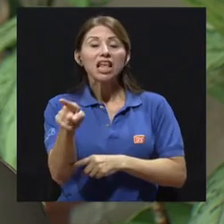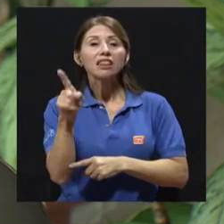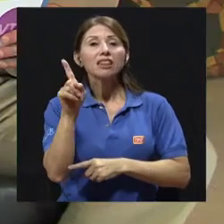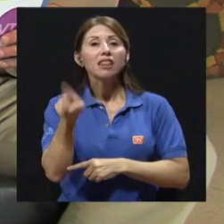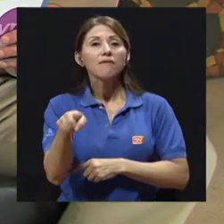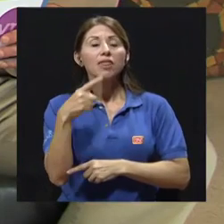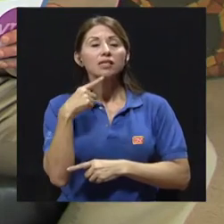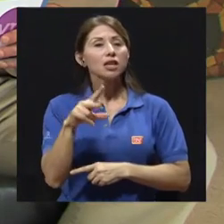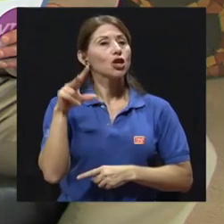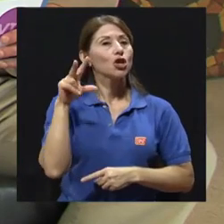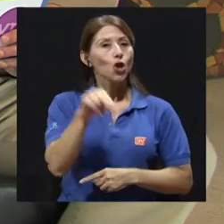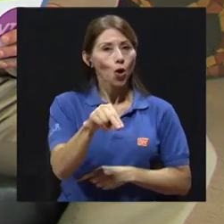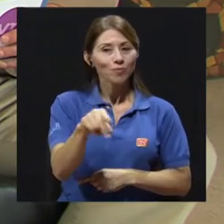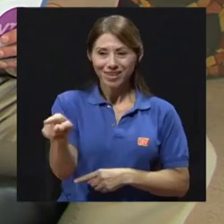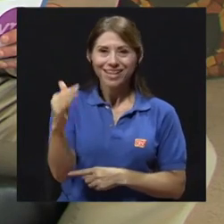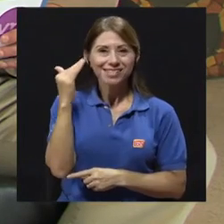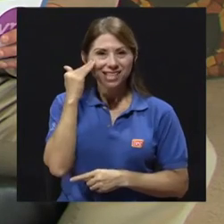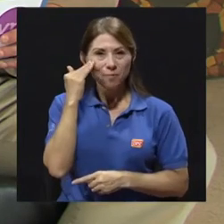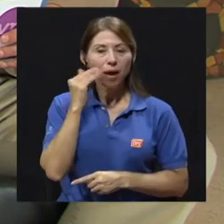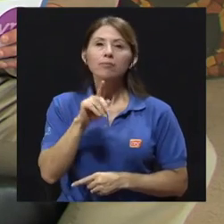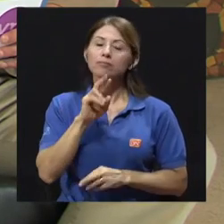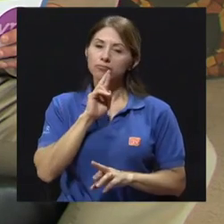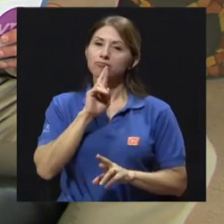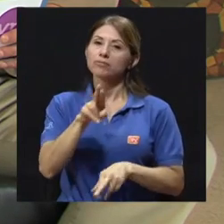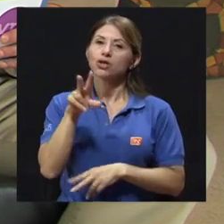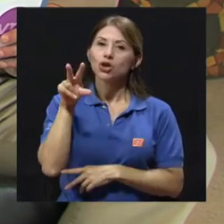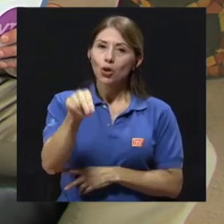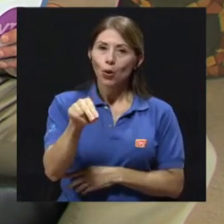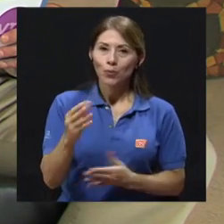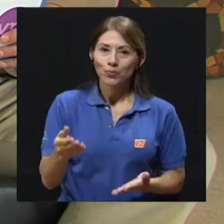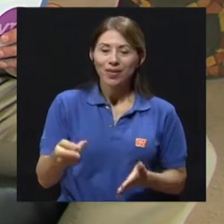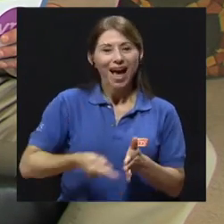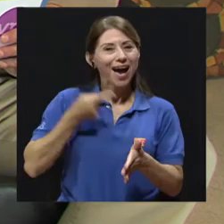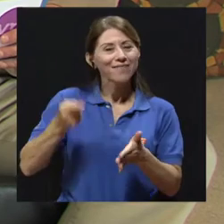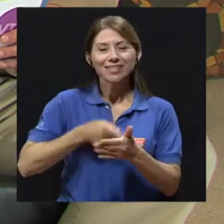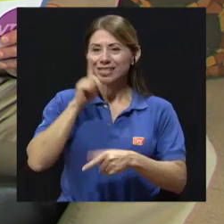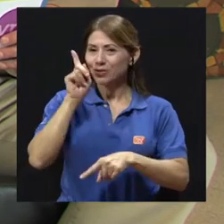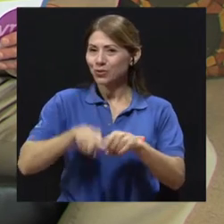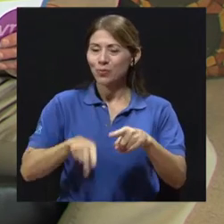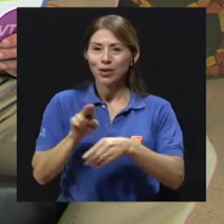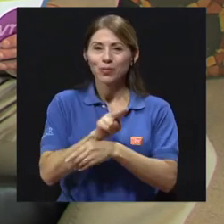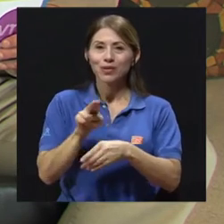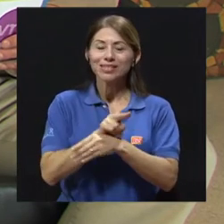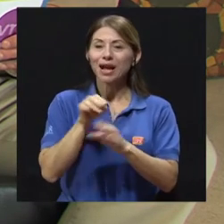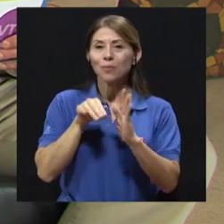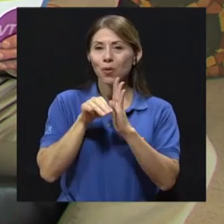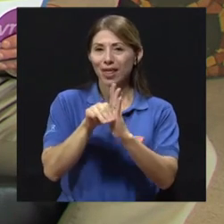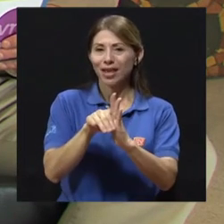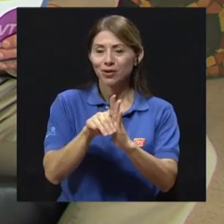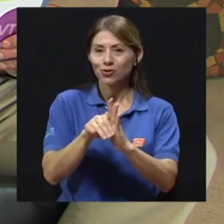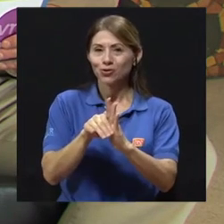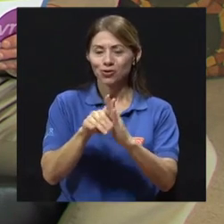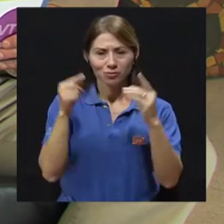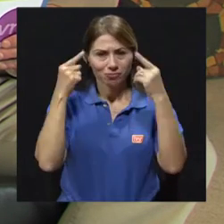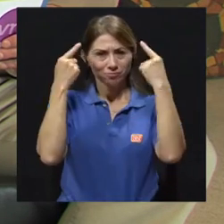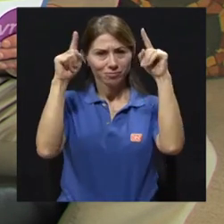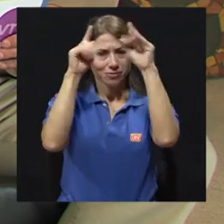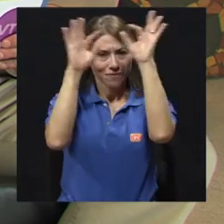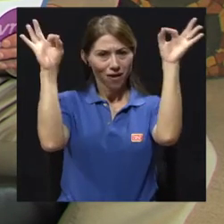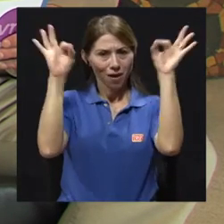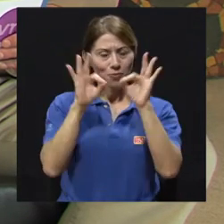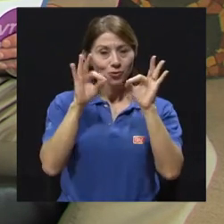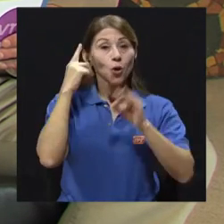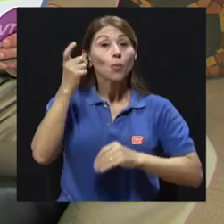no. A veces no es posible utilizar este tipo de modelos porque el ser humano o los seres